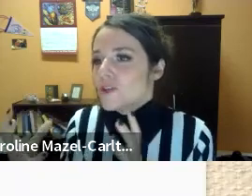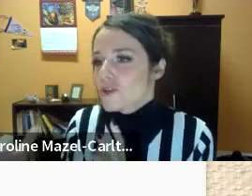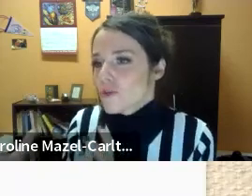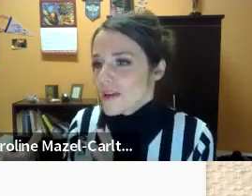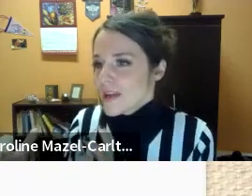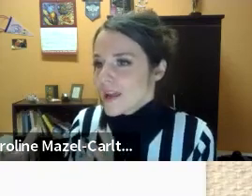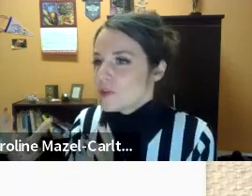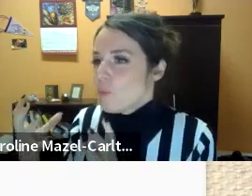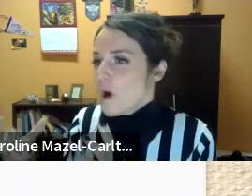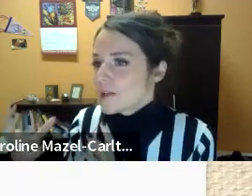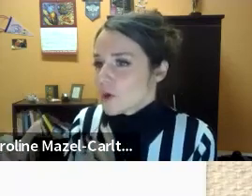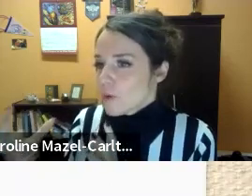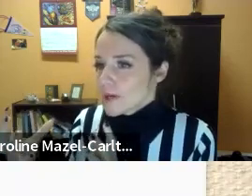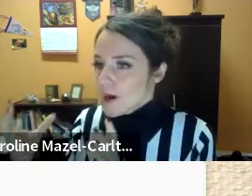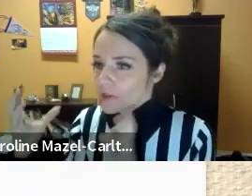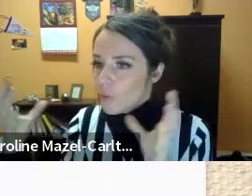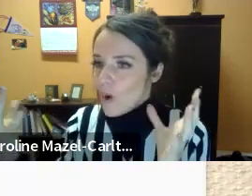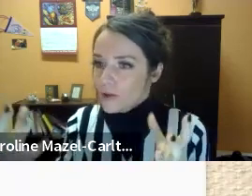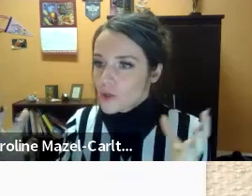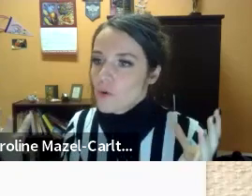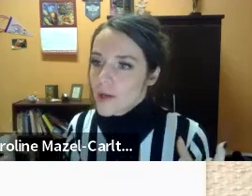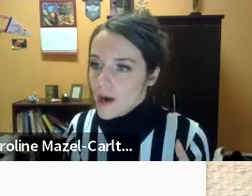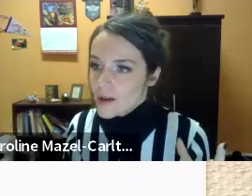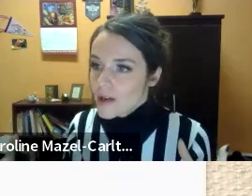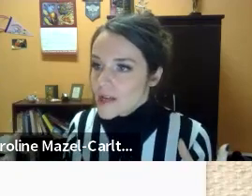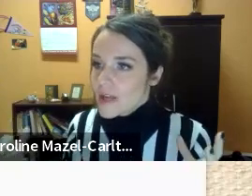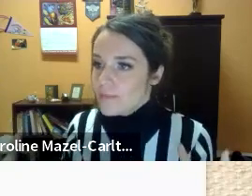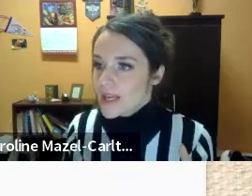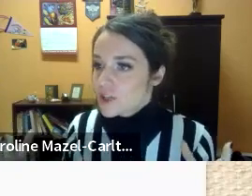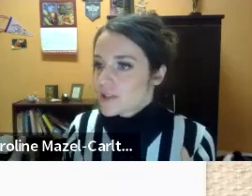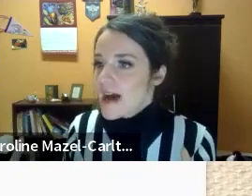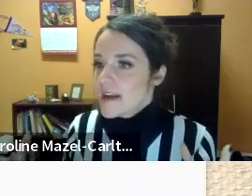estuve abogando en un hospital, había